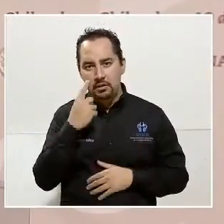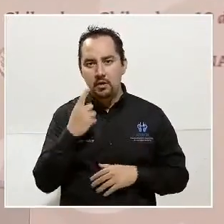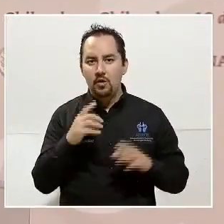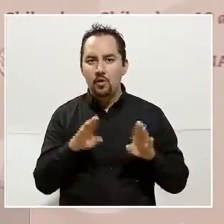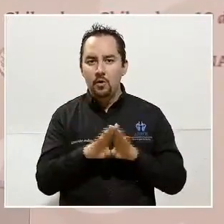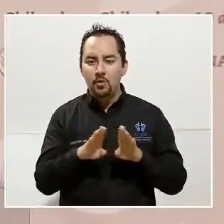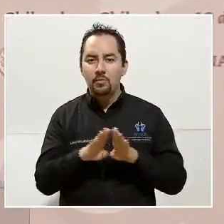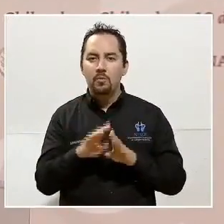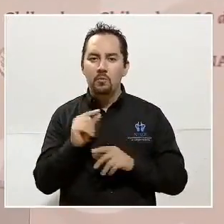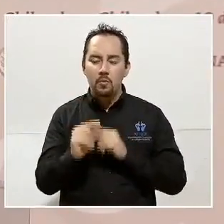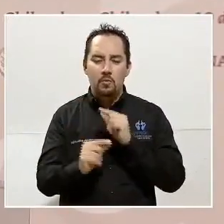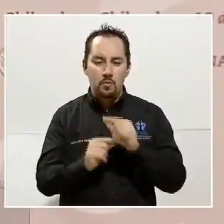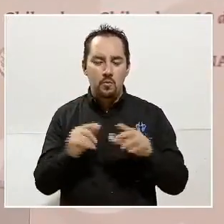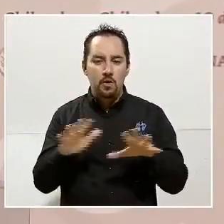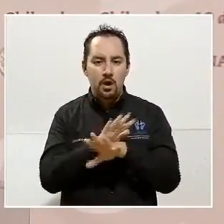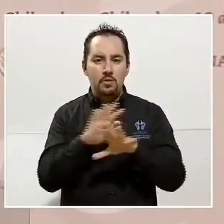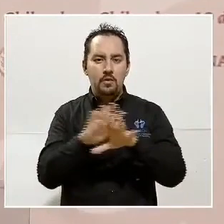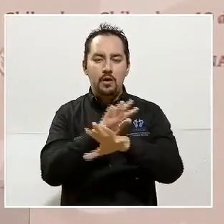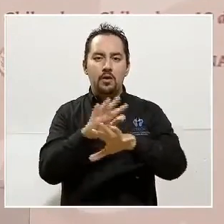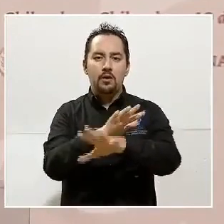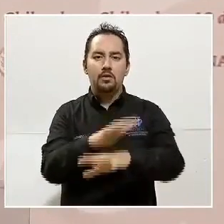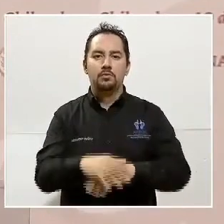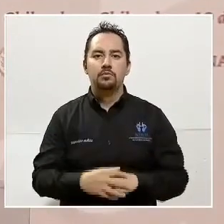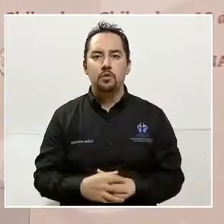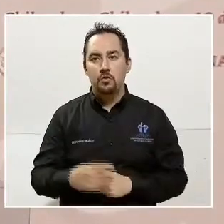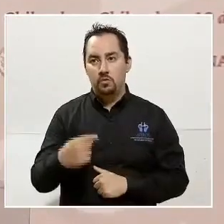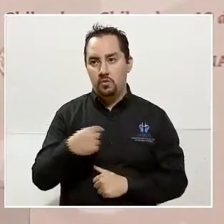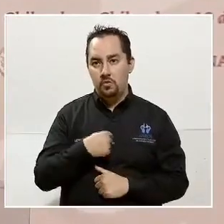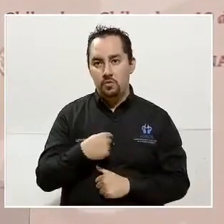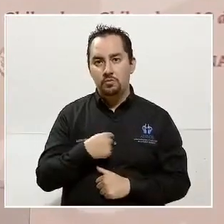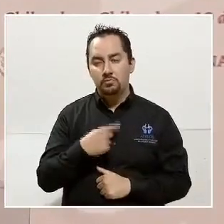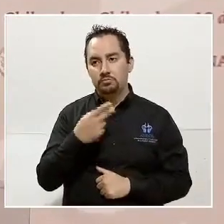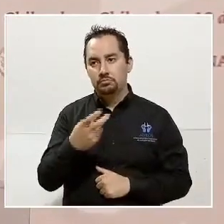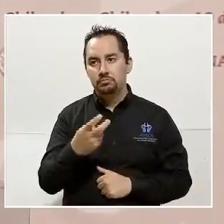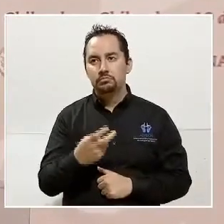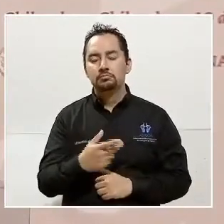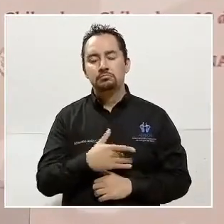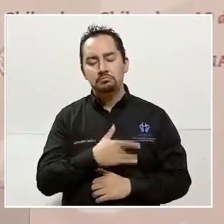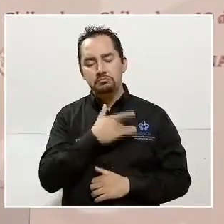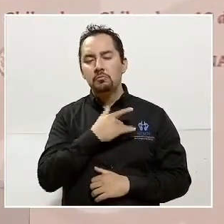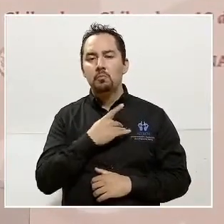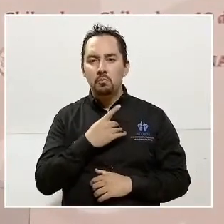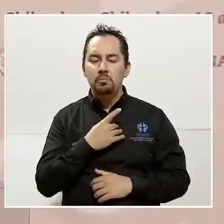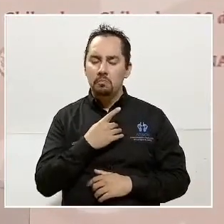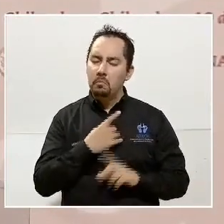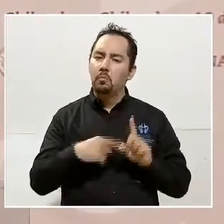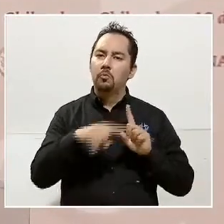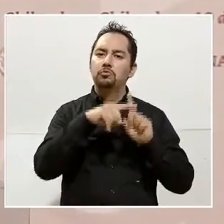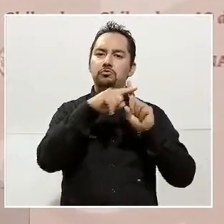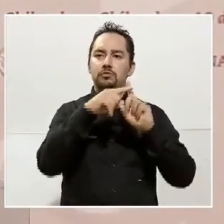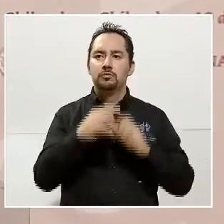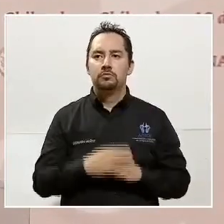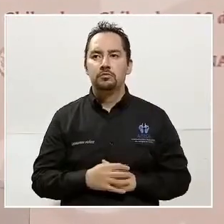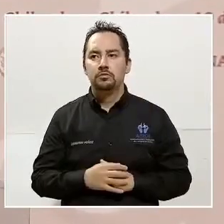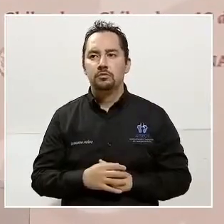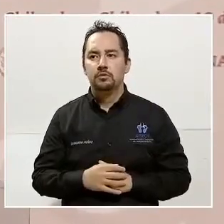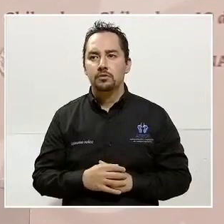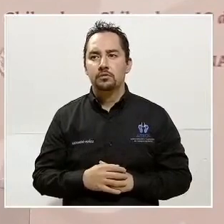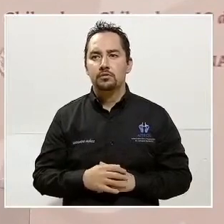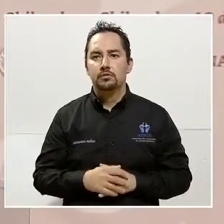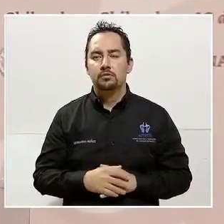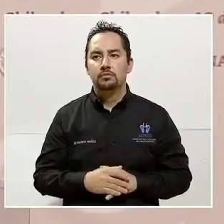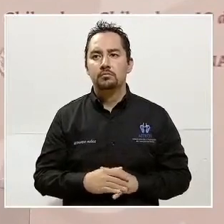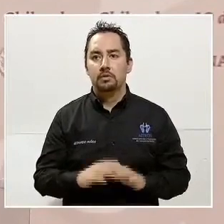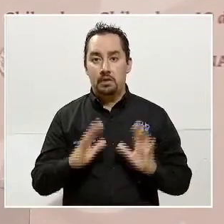ido cambiando las cosas. Yo estoy por eso optimista. Ya en la defensa ya